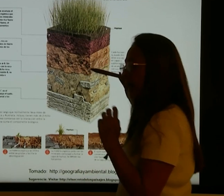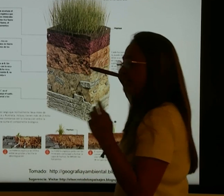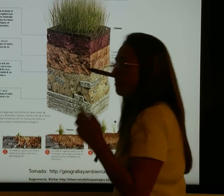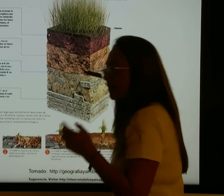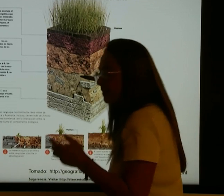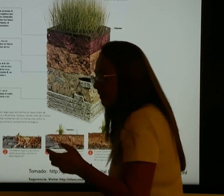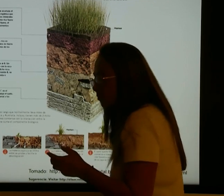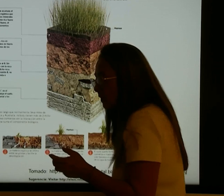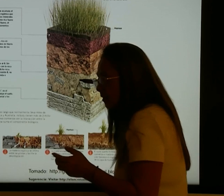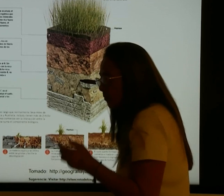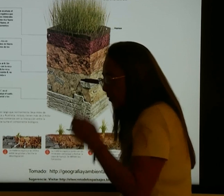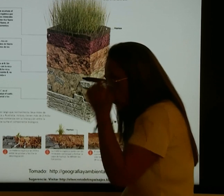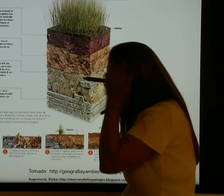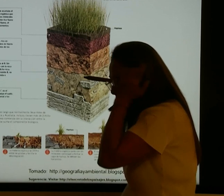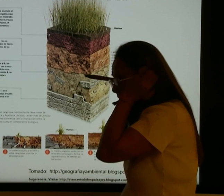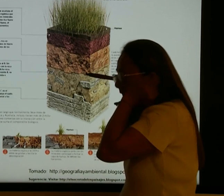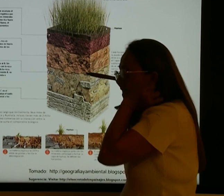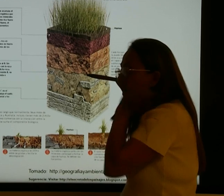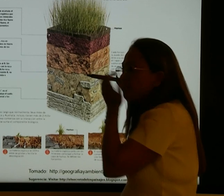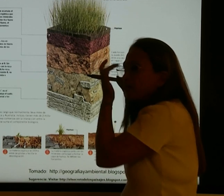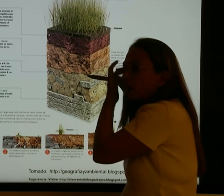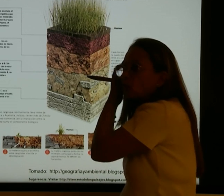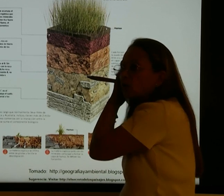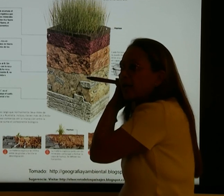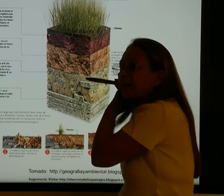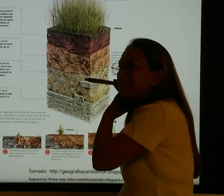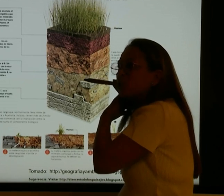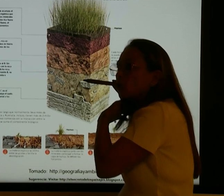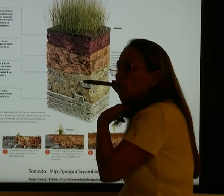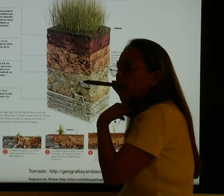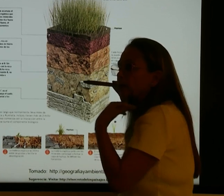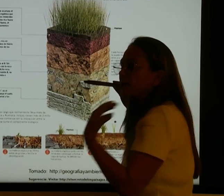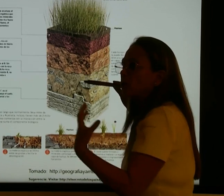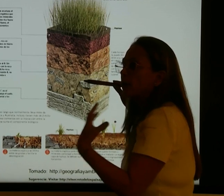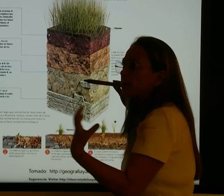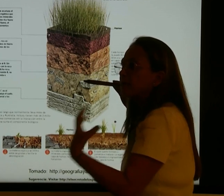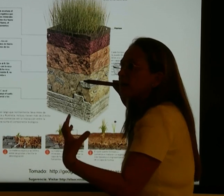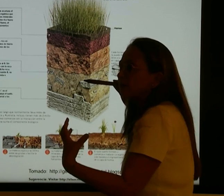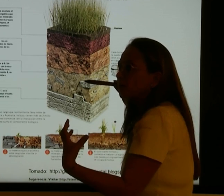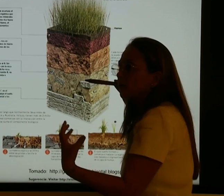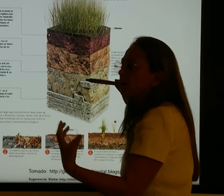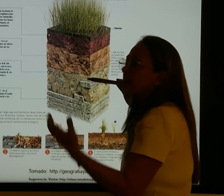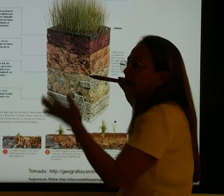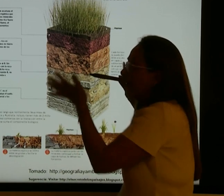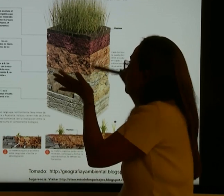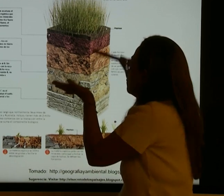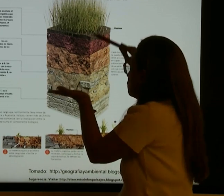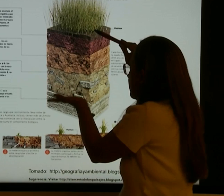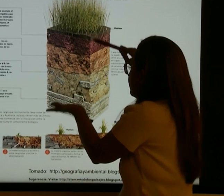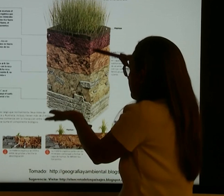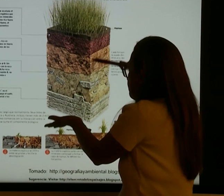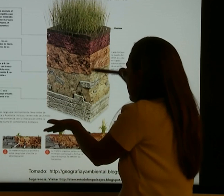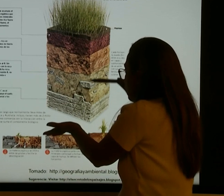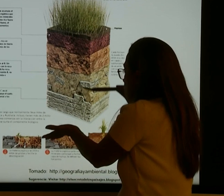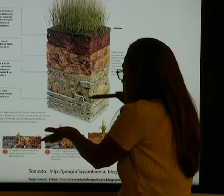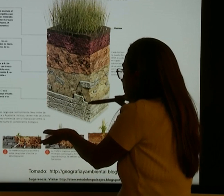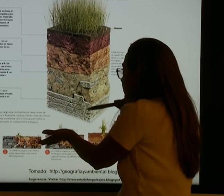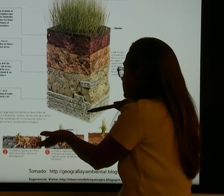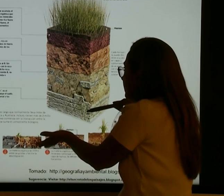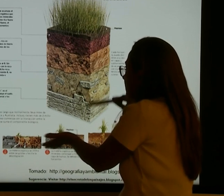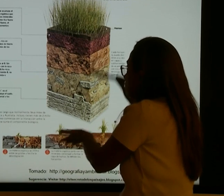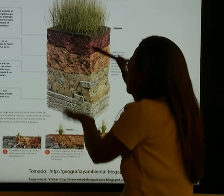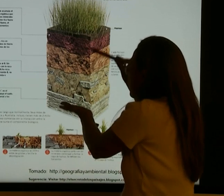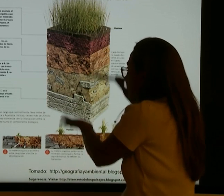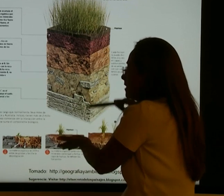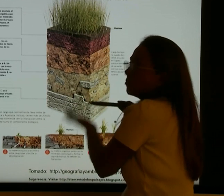meteorización dependiendo del tipo de roca y él me va a contar la historia de lo que no tiene resistencia para levantarse durante varios